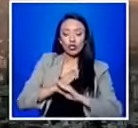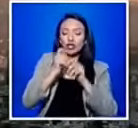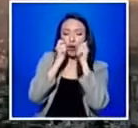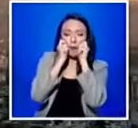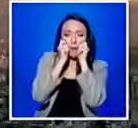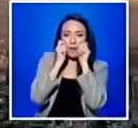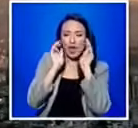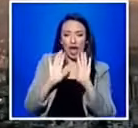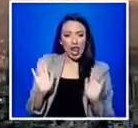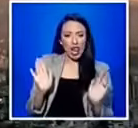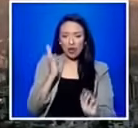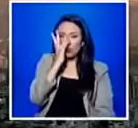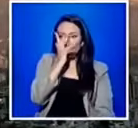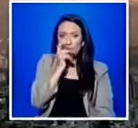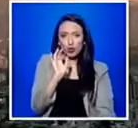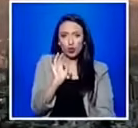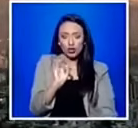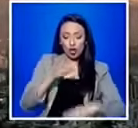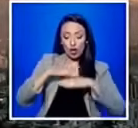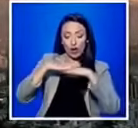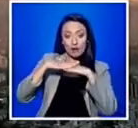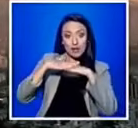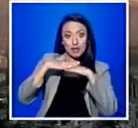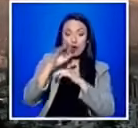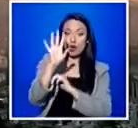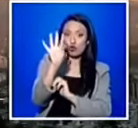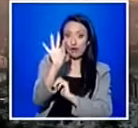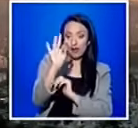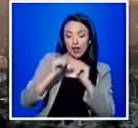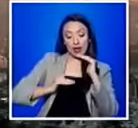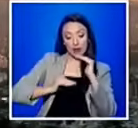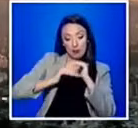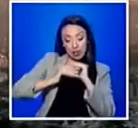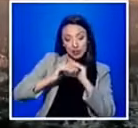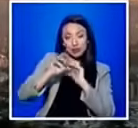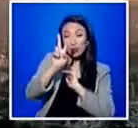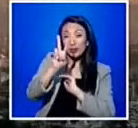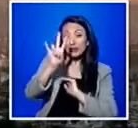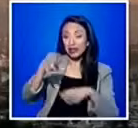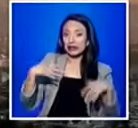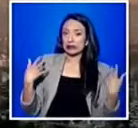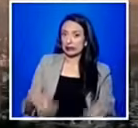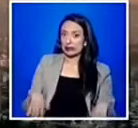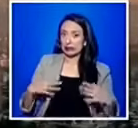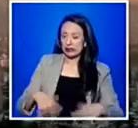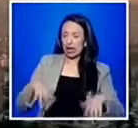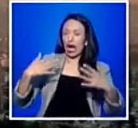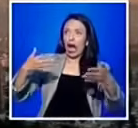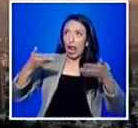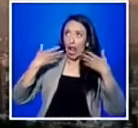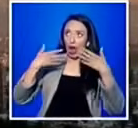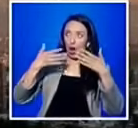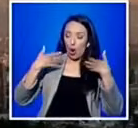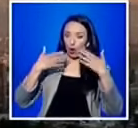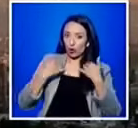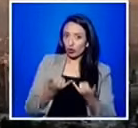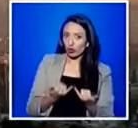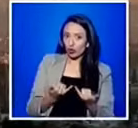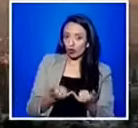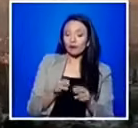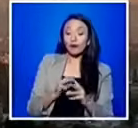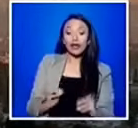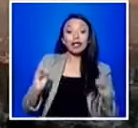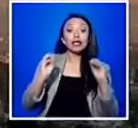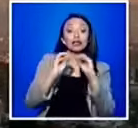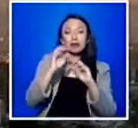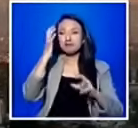Estamos con una, sí, con una mínima de 9 grados, una máxima de 27 grados, bastante calor. Y sobre todo, Andrea, lo que siempre